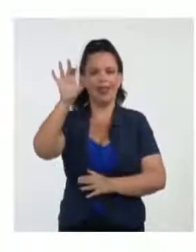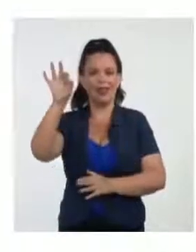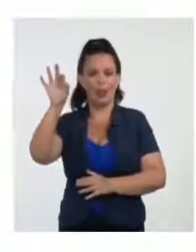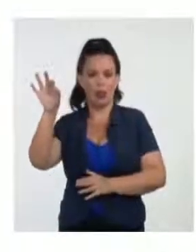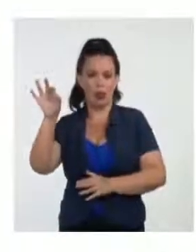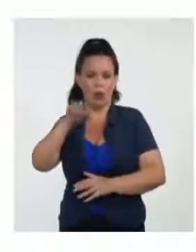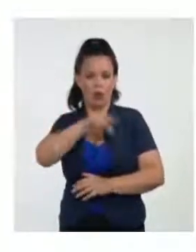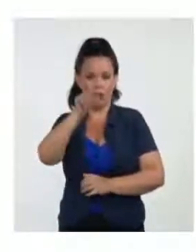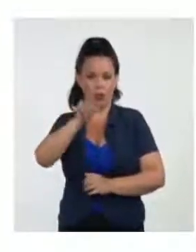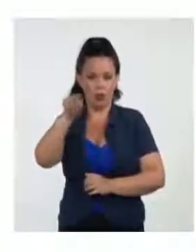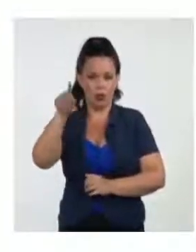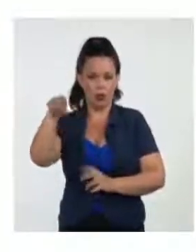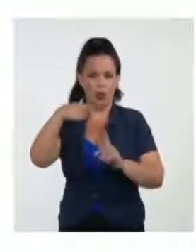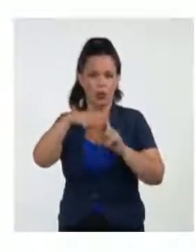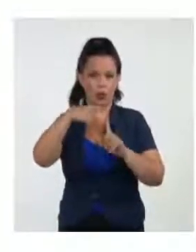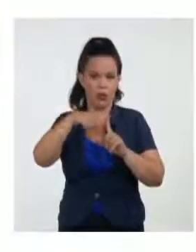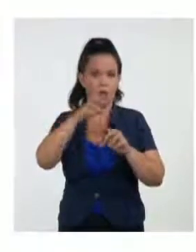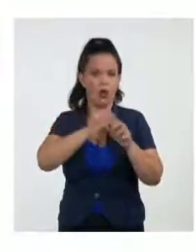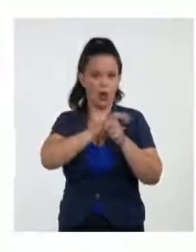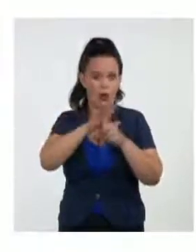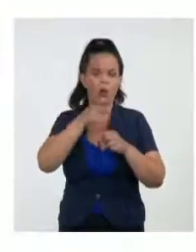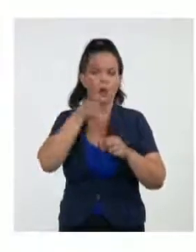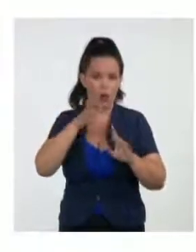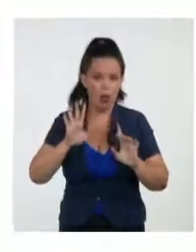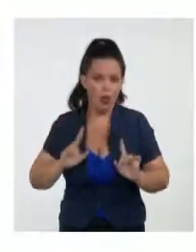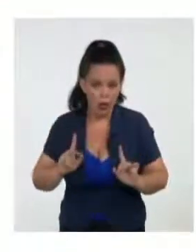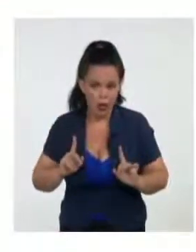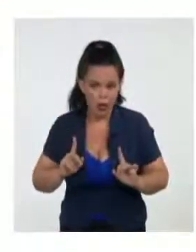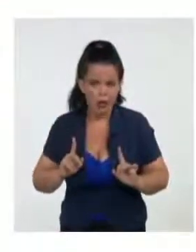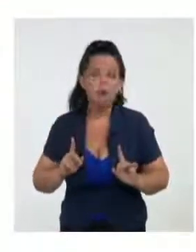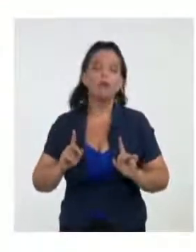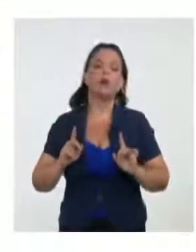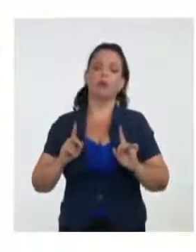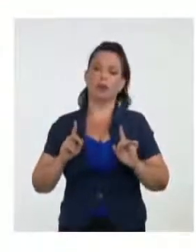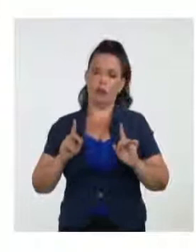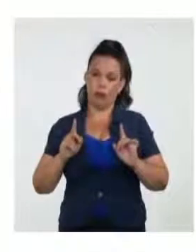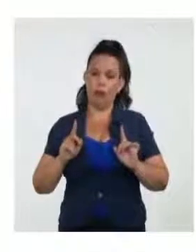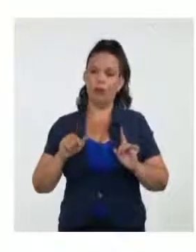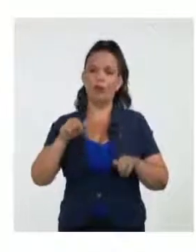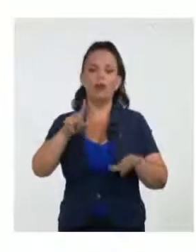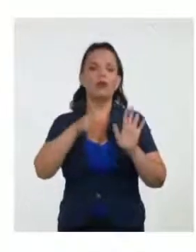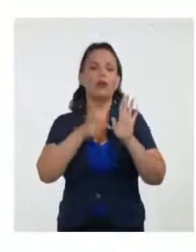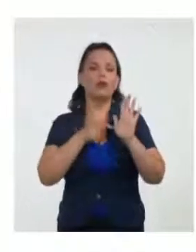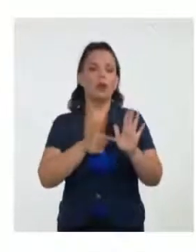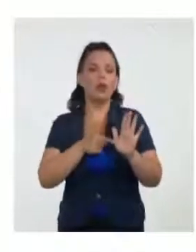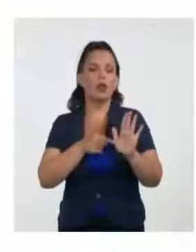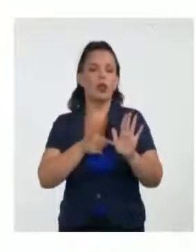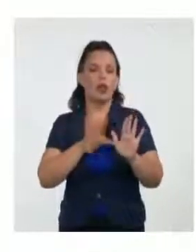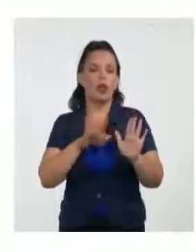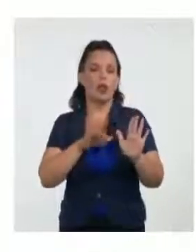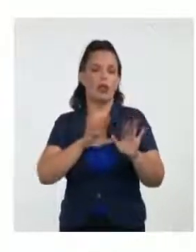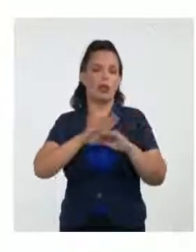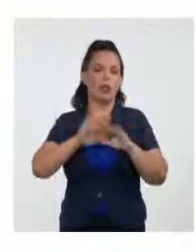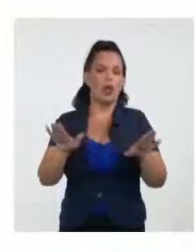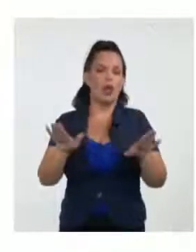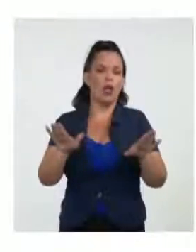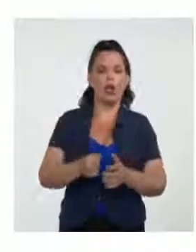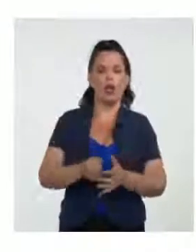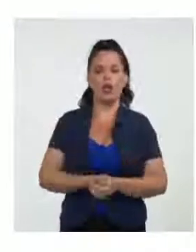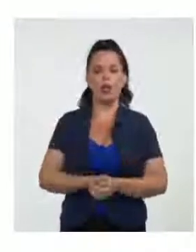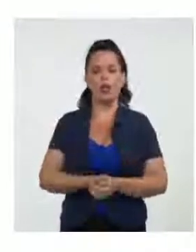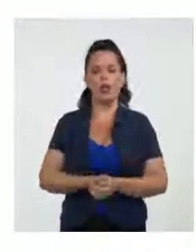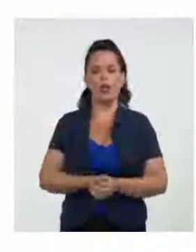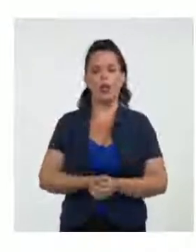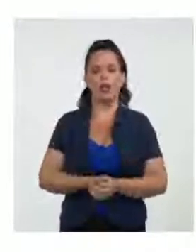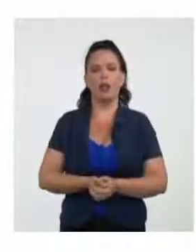importancia y estamos ahí hablando de que, es decir, estamos hablando ahí estamos hablando de personas ya de esquemas